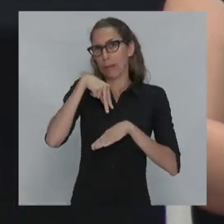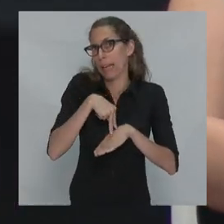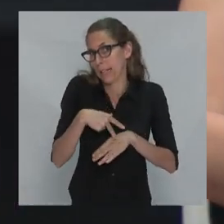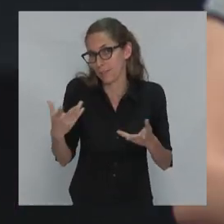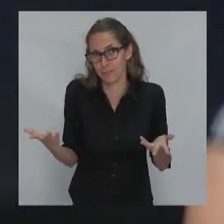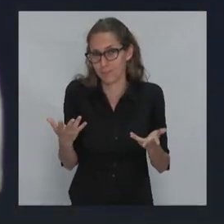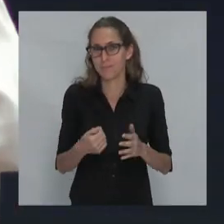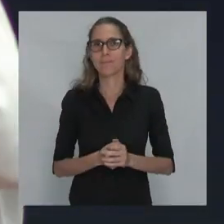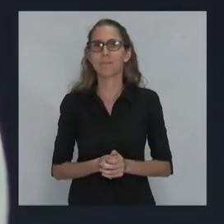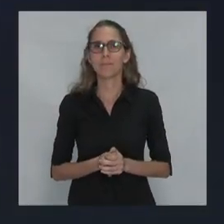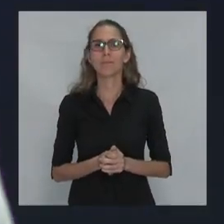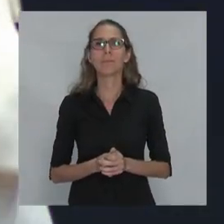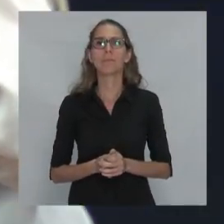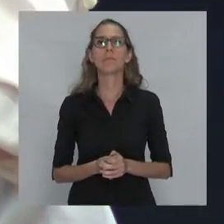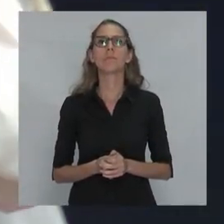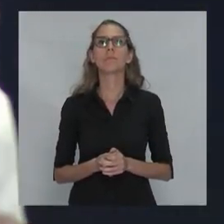creo.